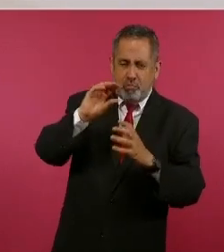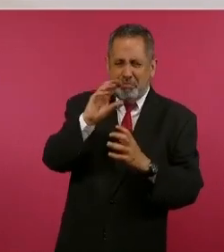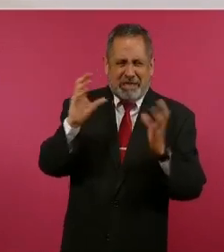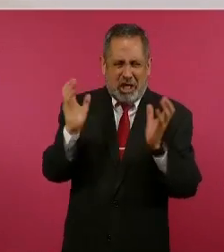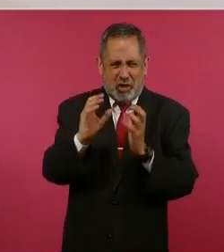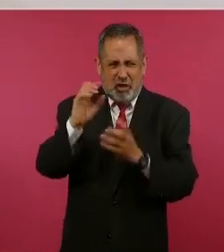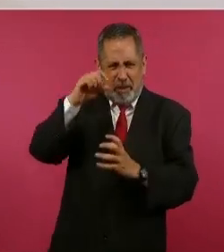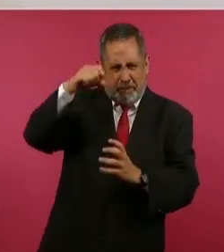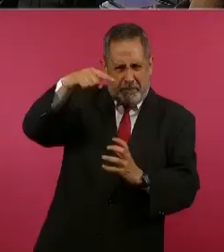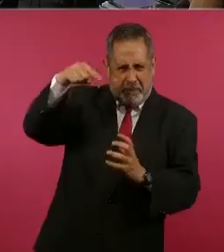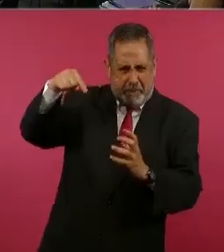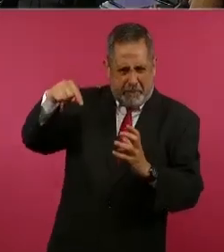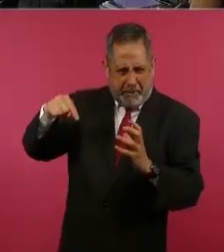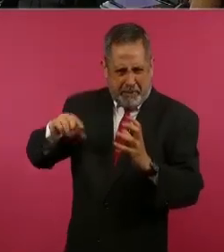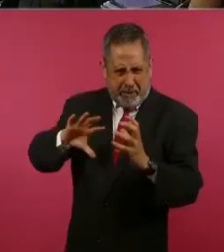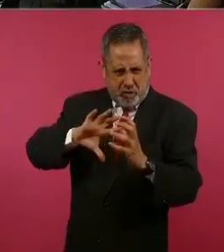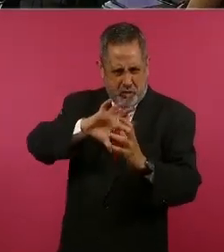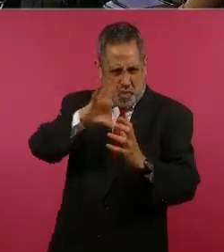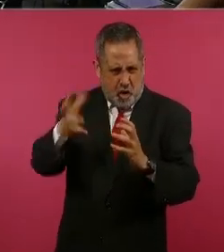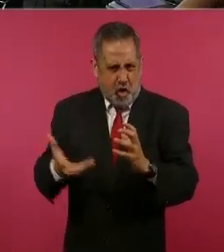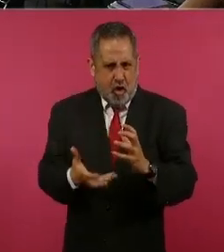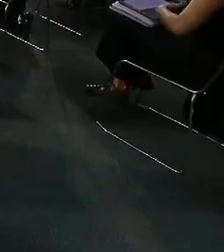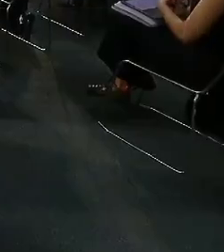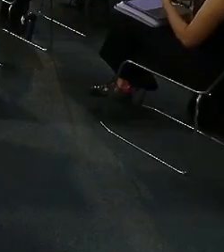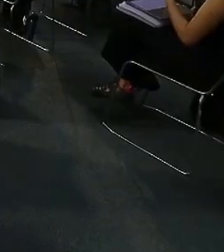pequeños satélites para la comunicación.